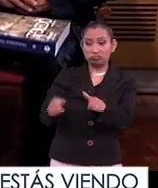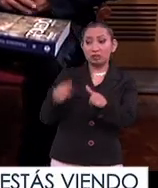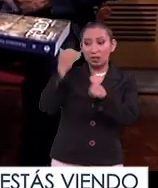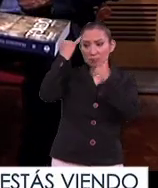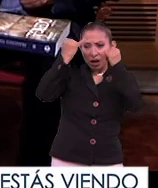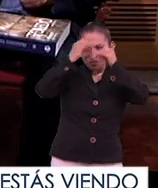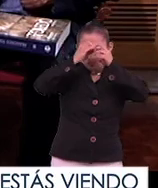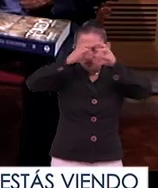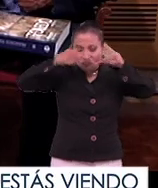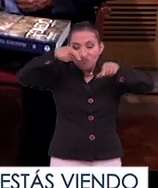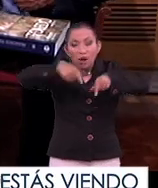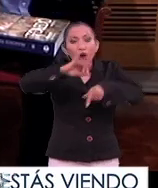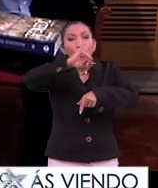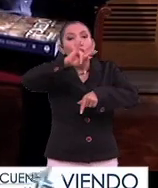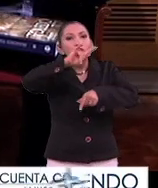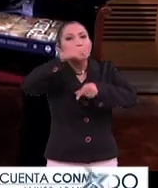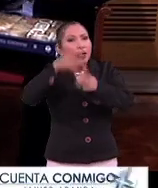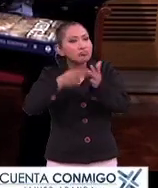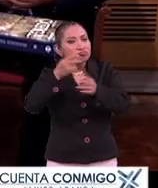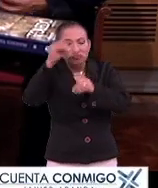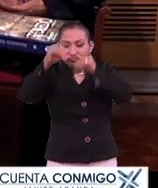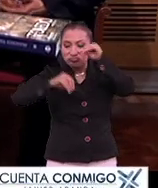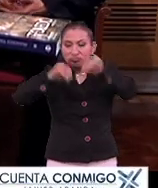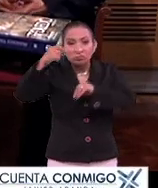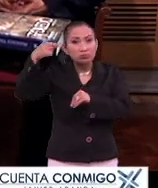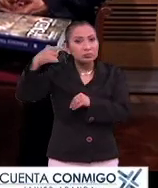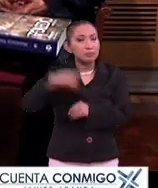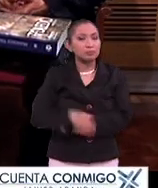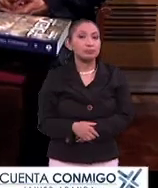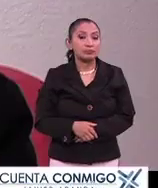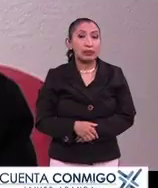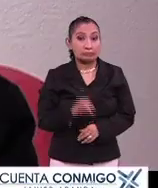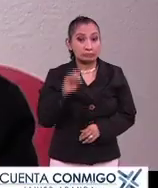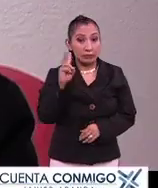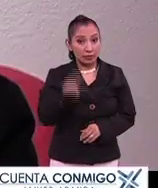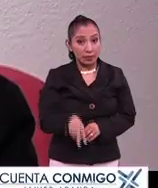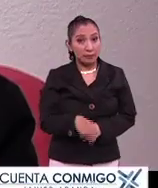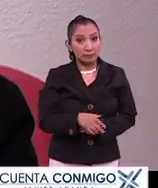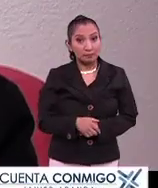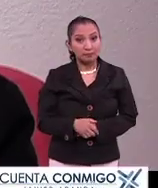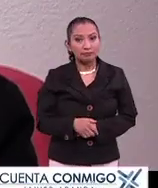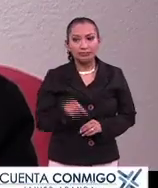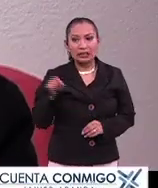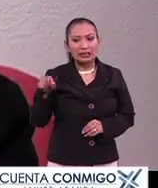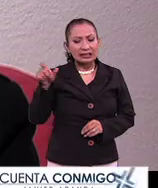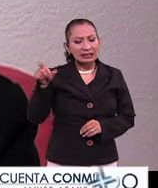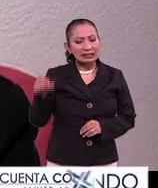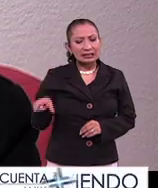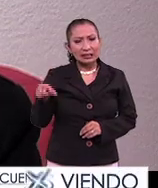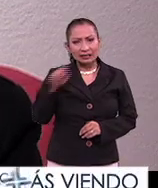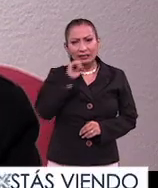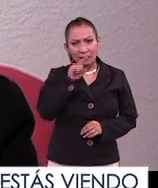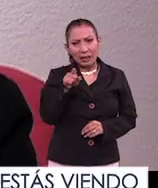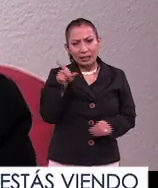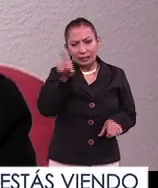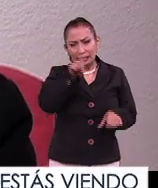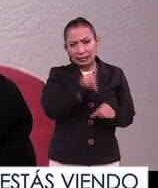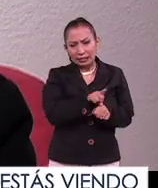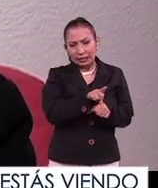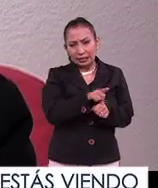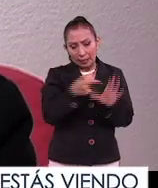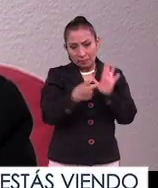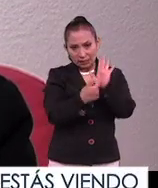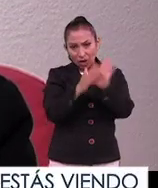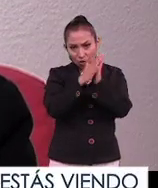su imaginario, ese Juchitán construido también por él, ¿no? Efectivamente, sí, es también el día de